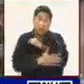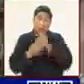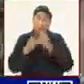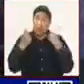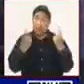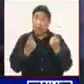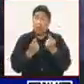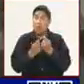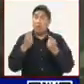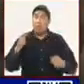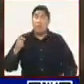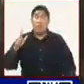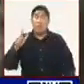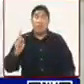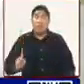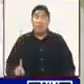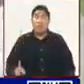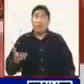Paz.